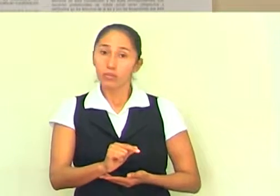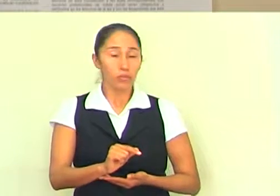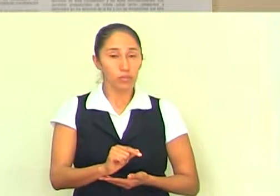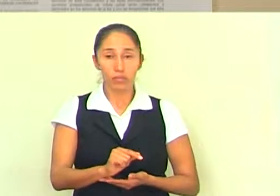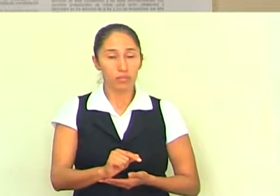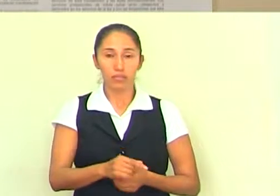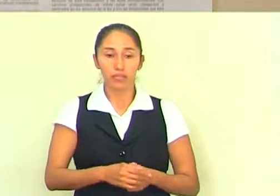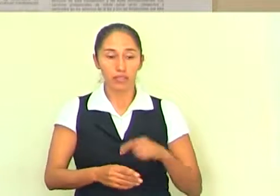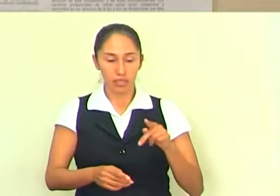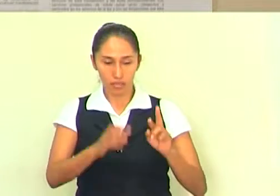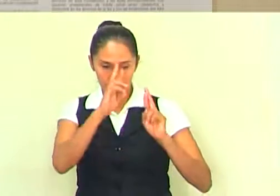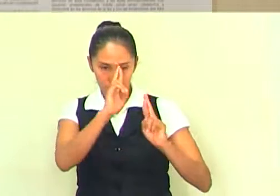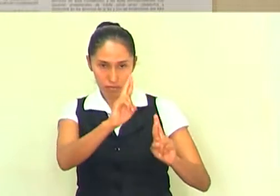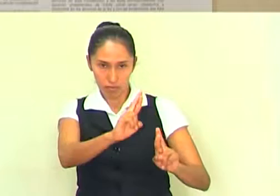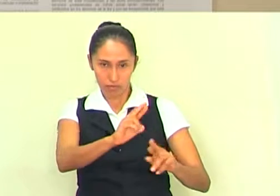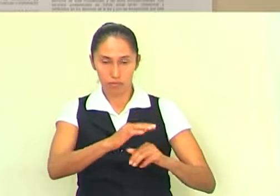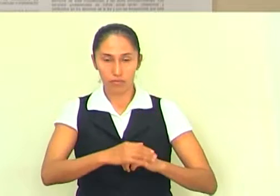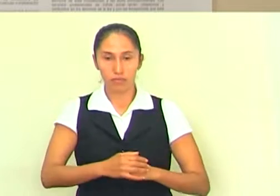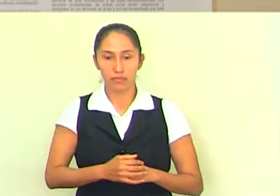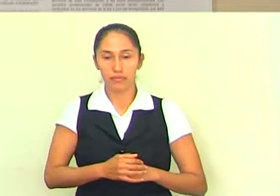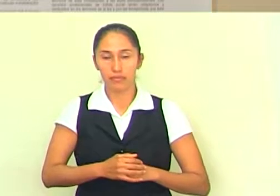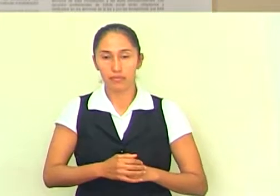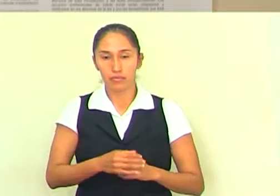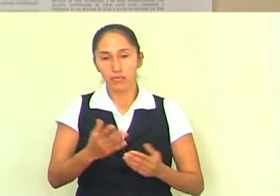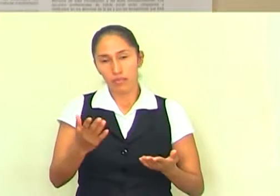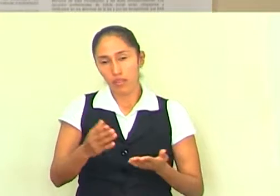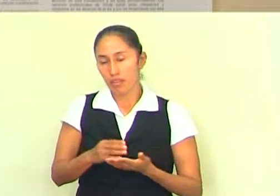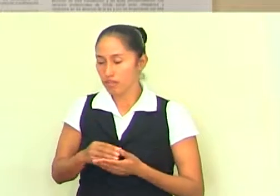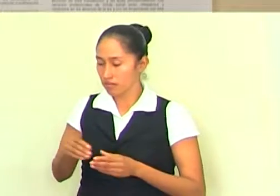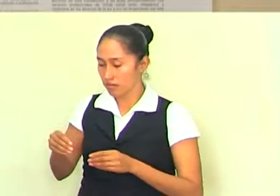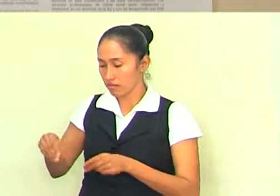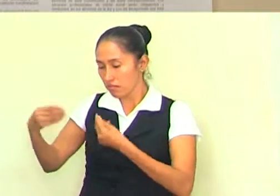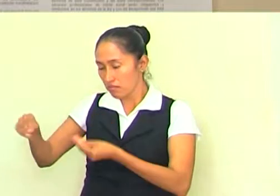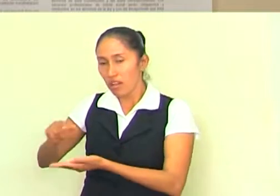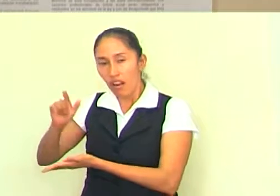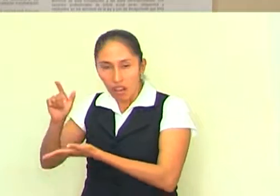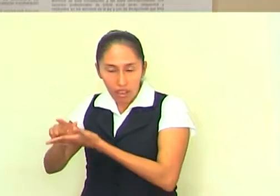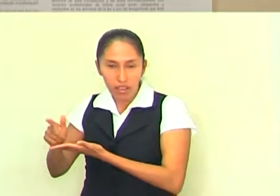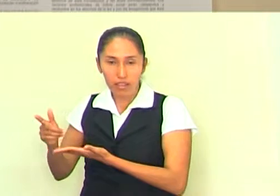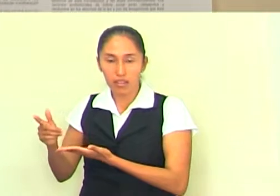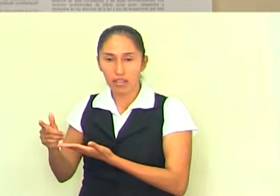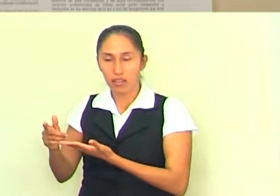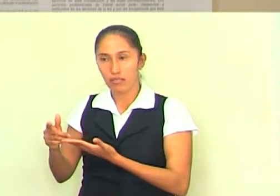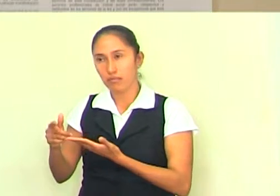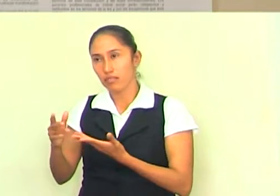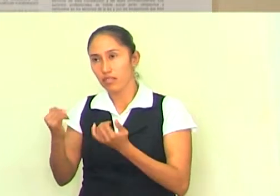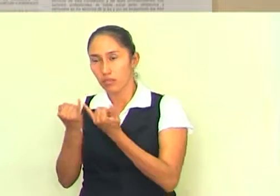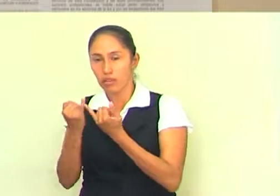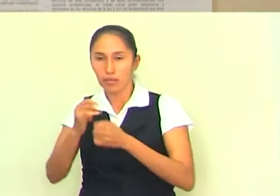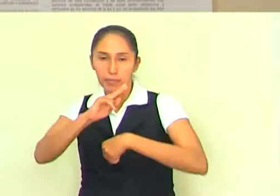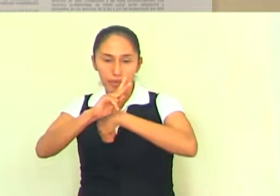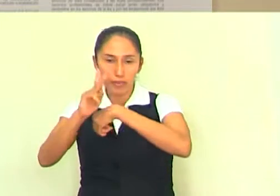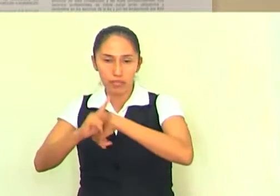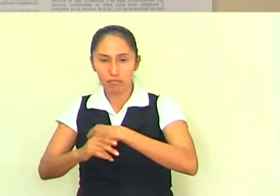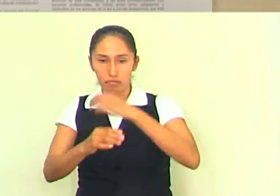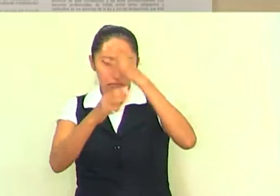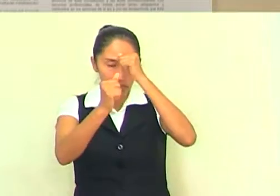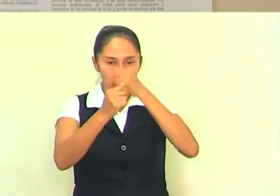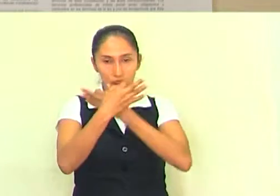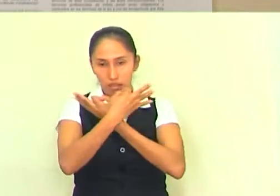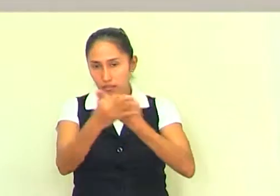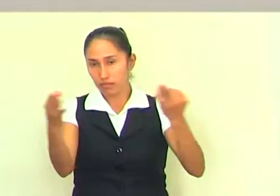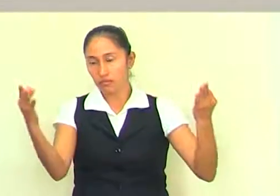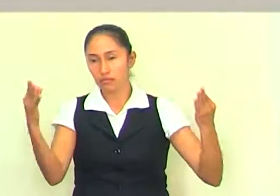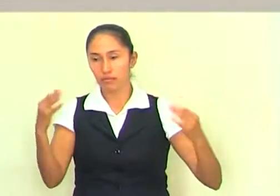y que están plasmadas en declaraciones, en leyes, en acuerdos internacionales y que ahí están